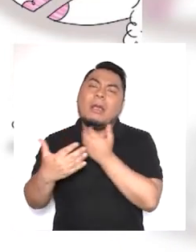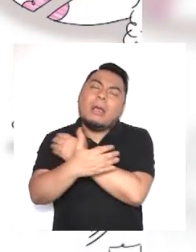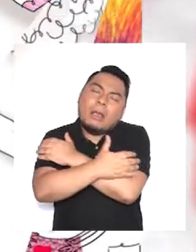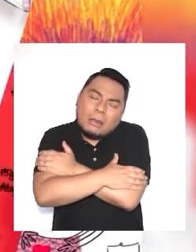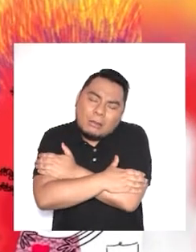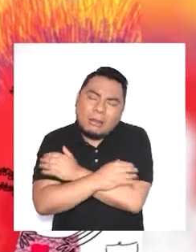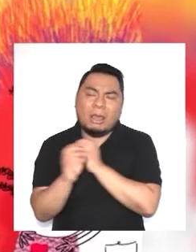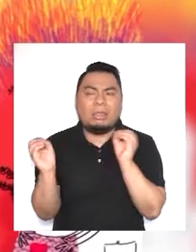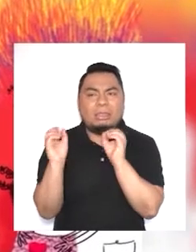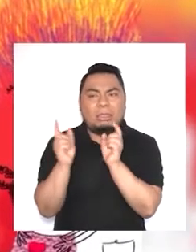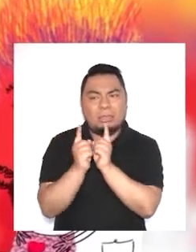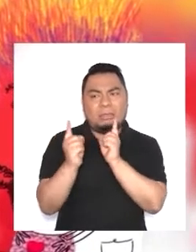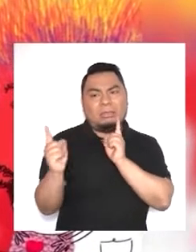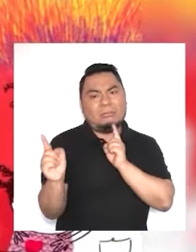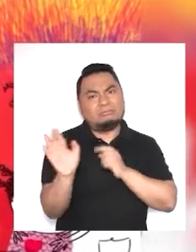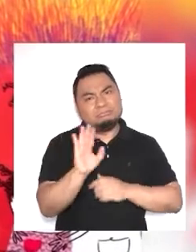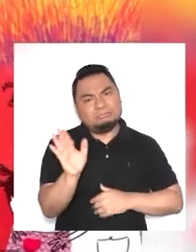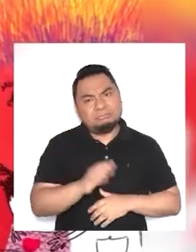abrazar.